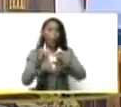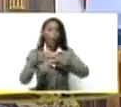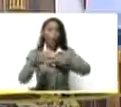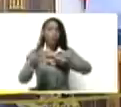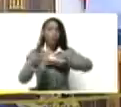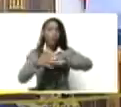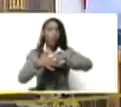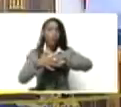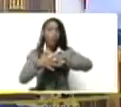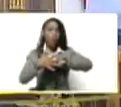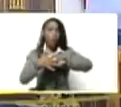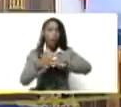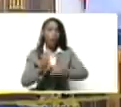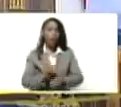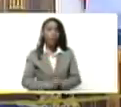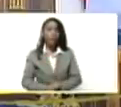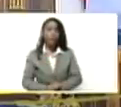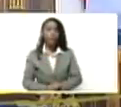ocurrió